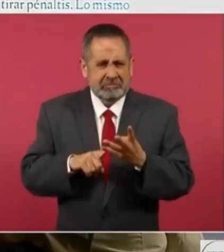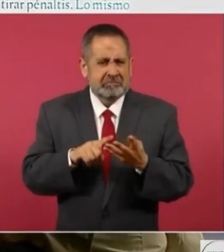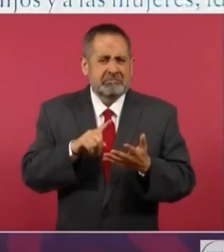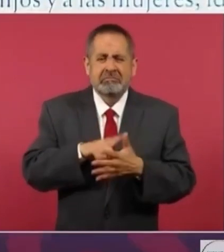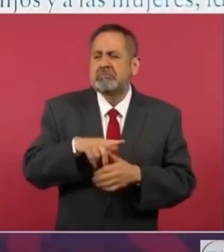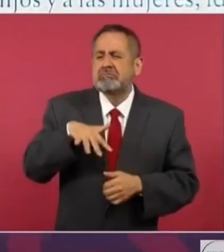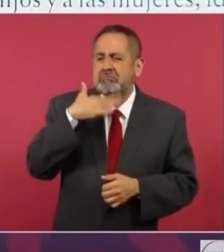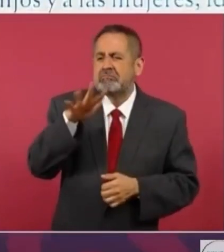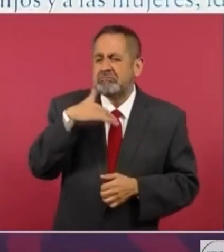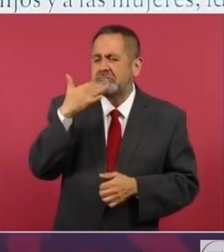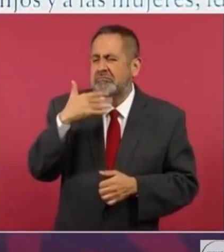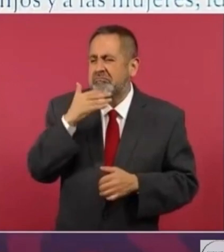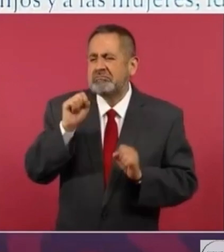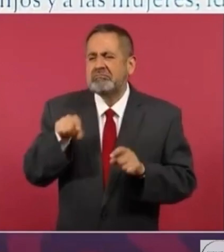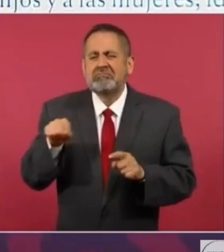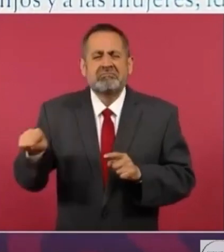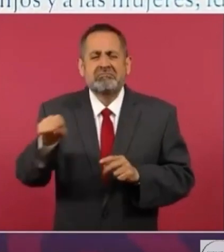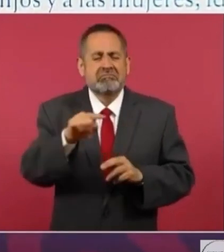corrupto,